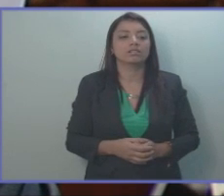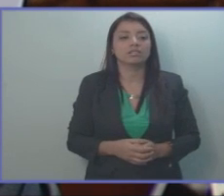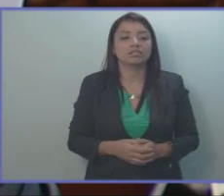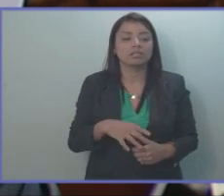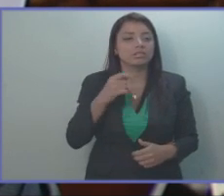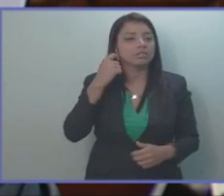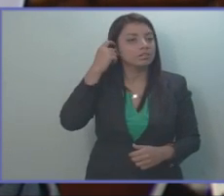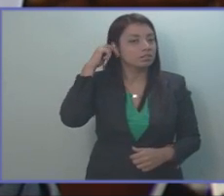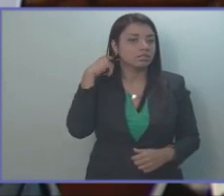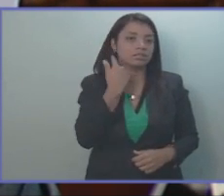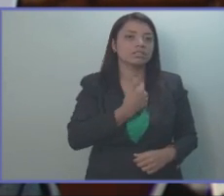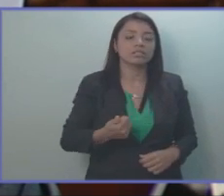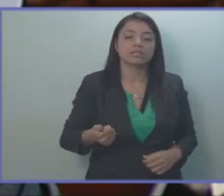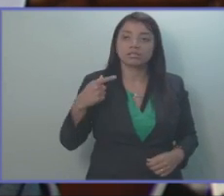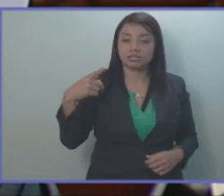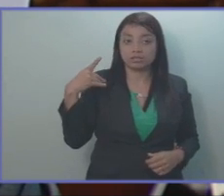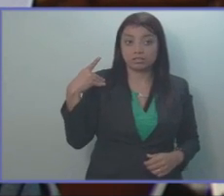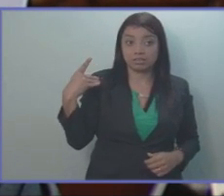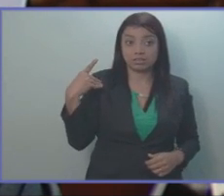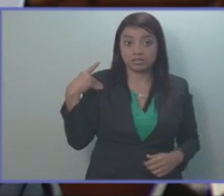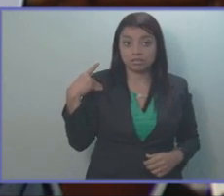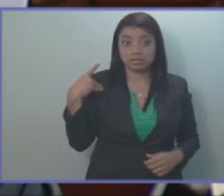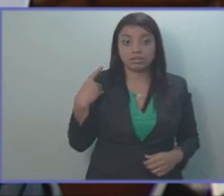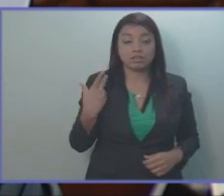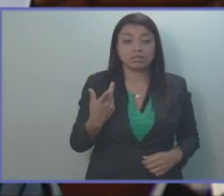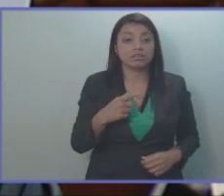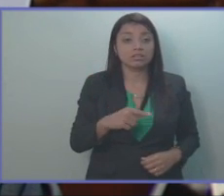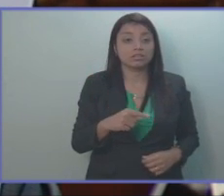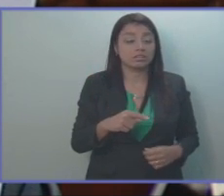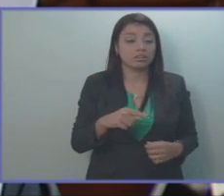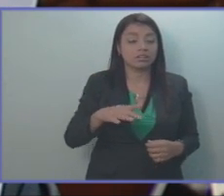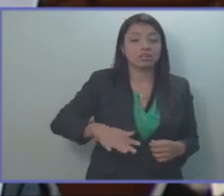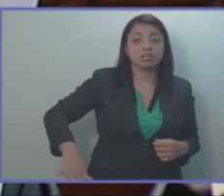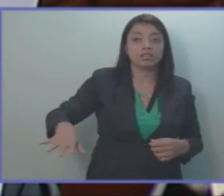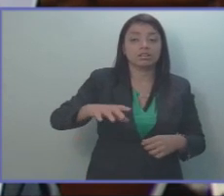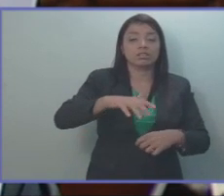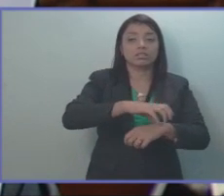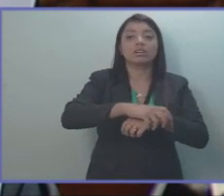El director general de centros penales, de conformidad a los